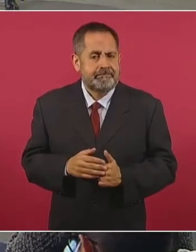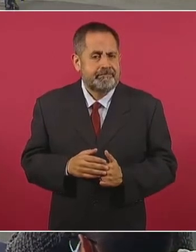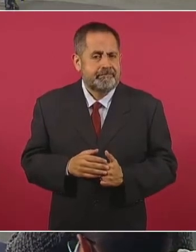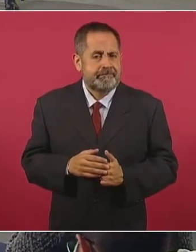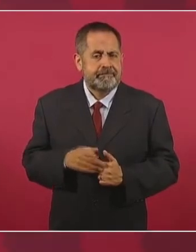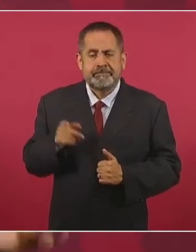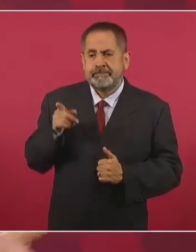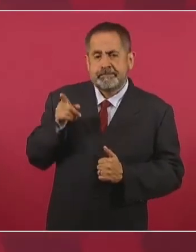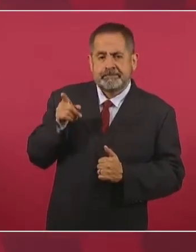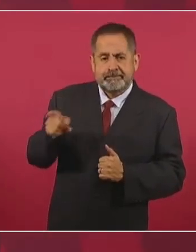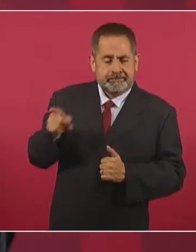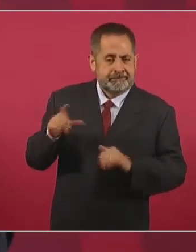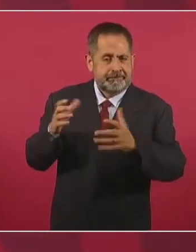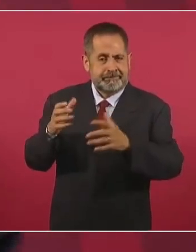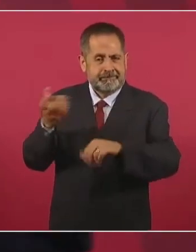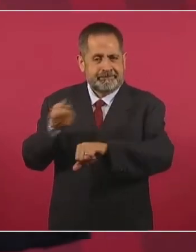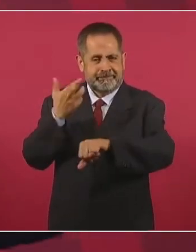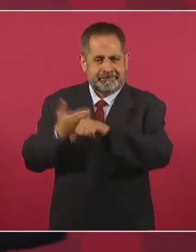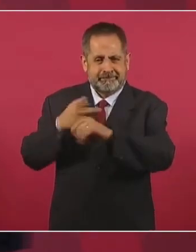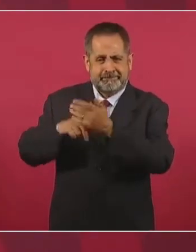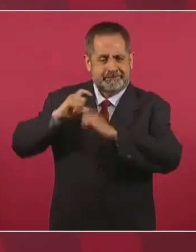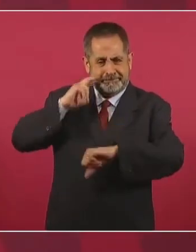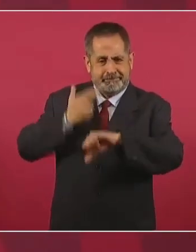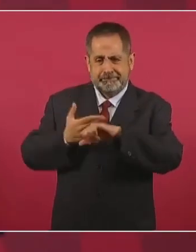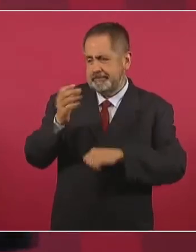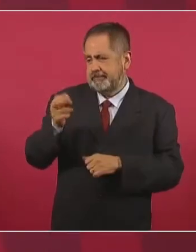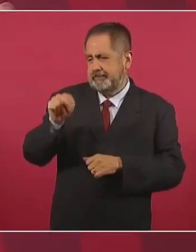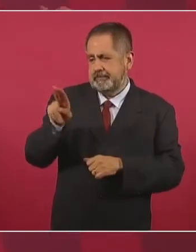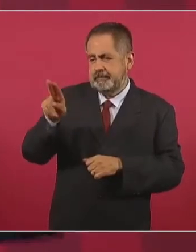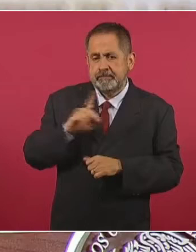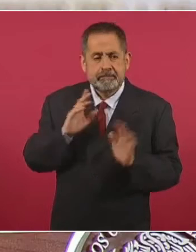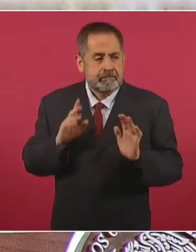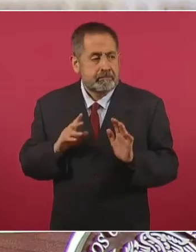ha entrado en una fase en donde no le